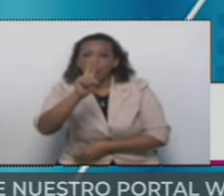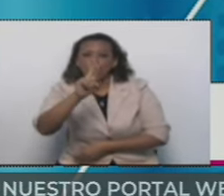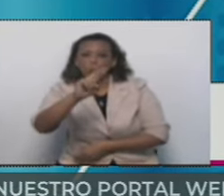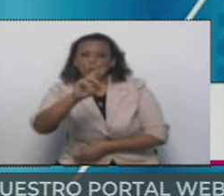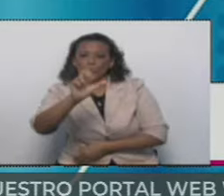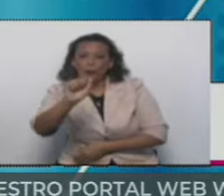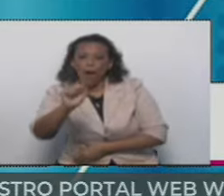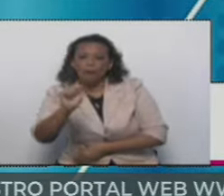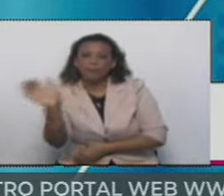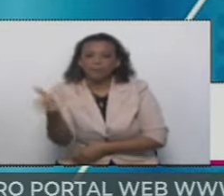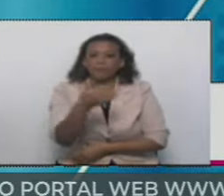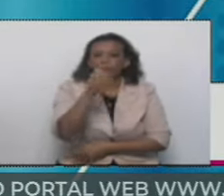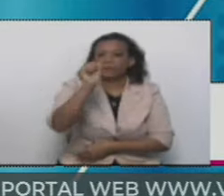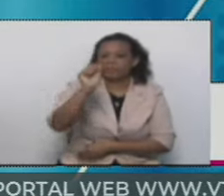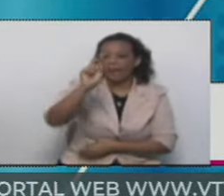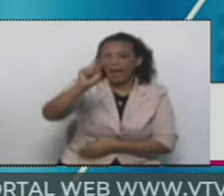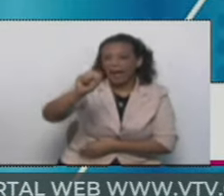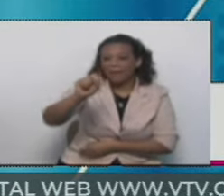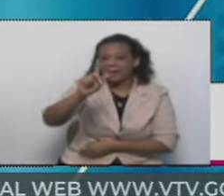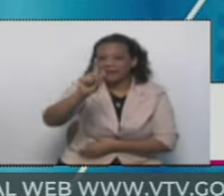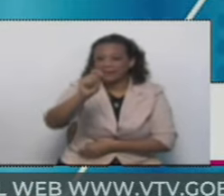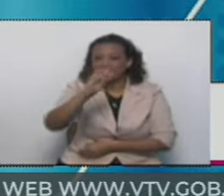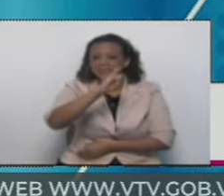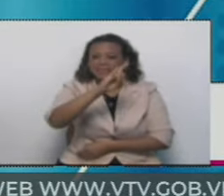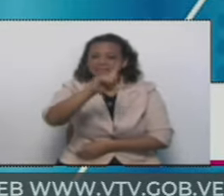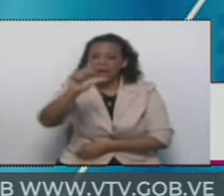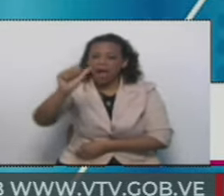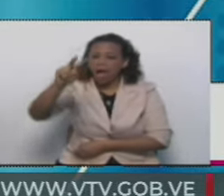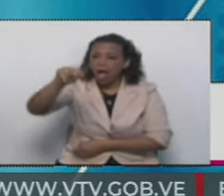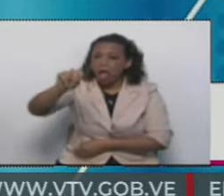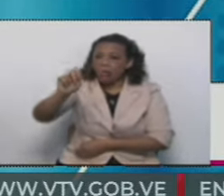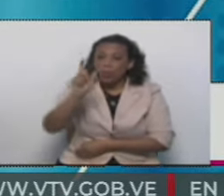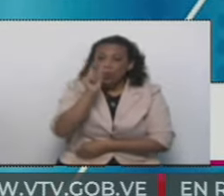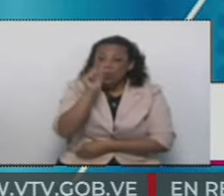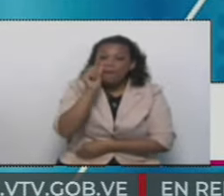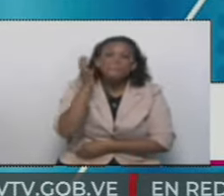presente, Laura Mercedes,